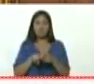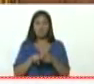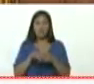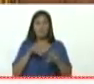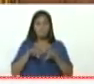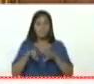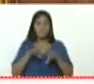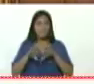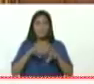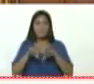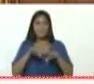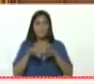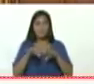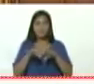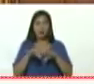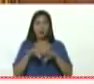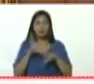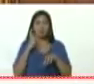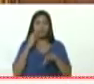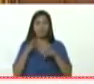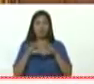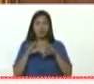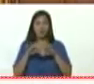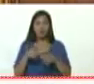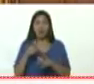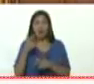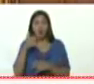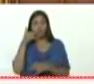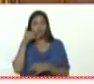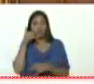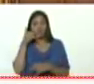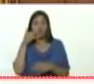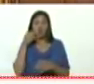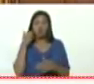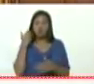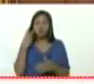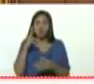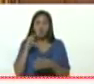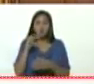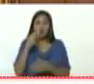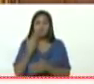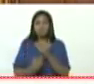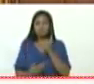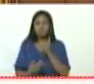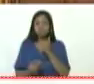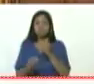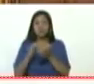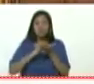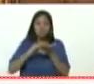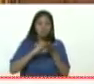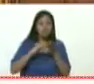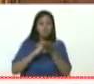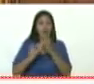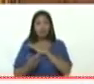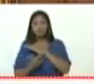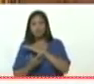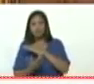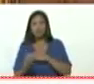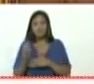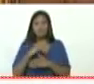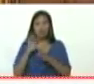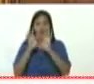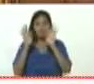teclado, así el teclado esté en un teléfono. Nunca desaparecerá. Tiene que mejorar en las técnicas, en